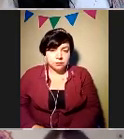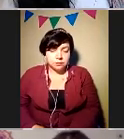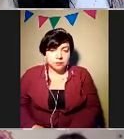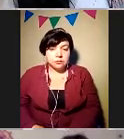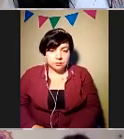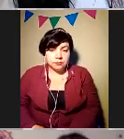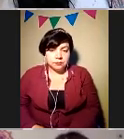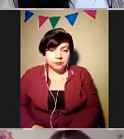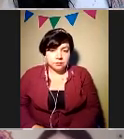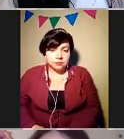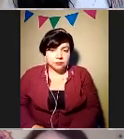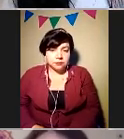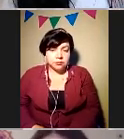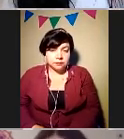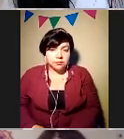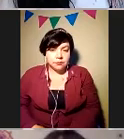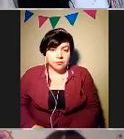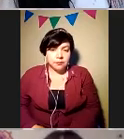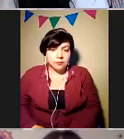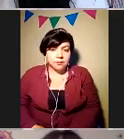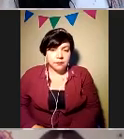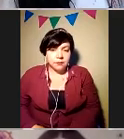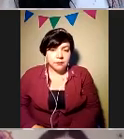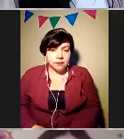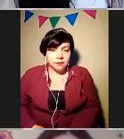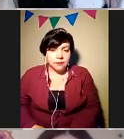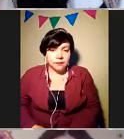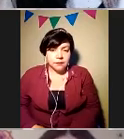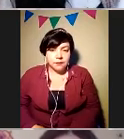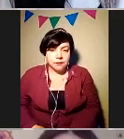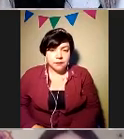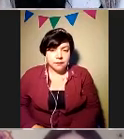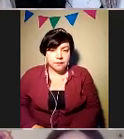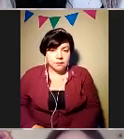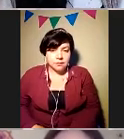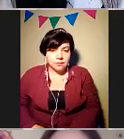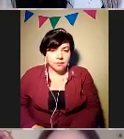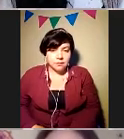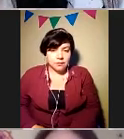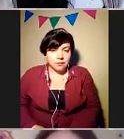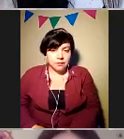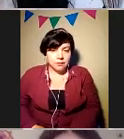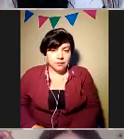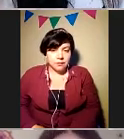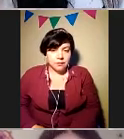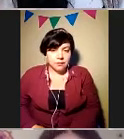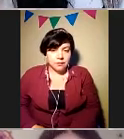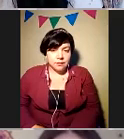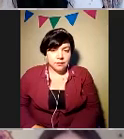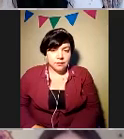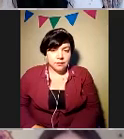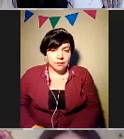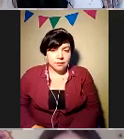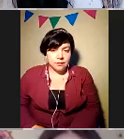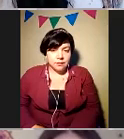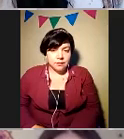rebeldía contra, no sé si lo veo yo. Igual es una manera de ir en contra del sistema, elegir vestirse distinto y no estar uniformado como todos.